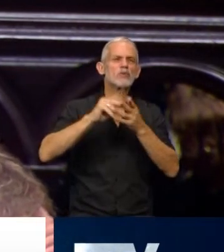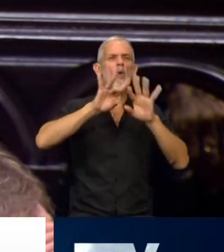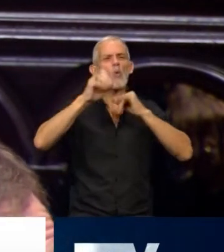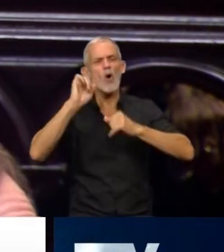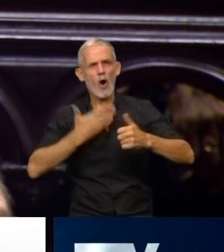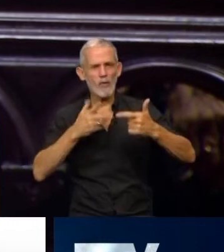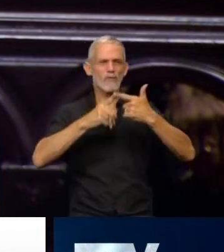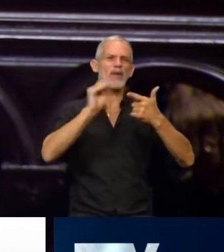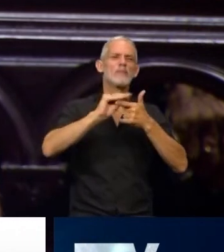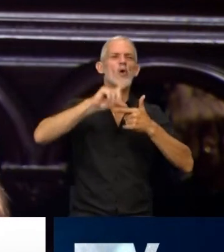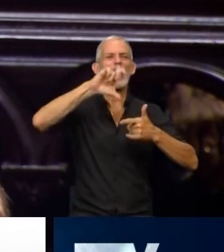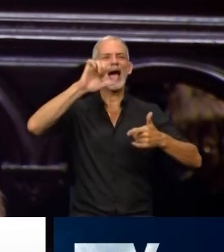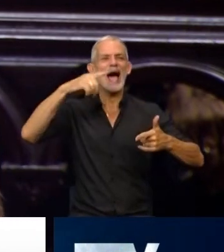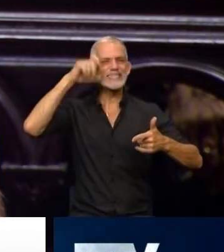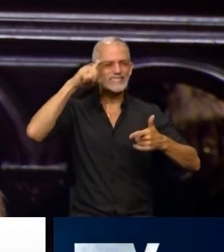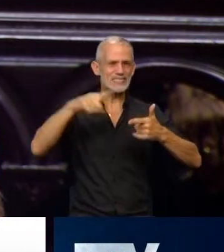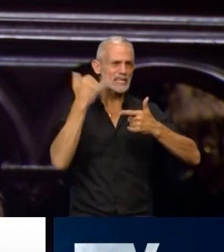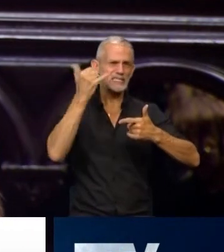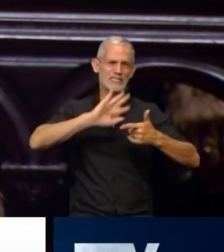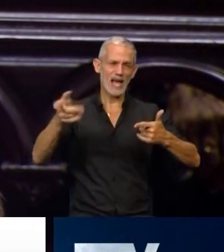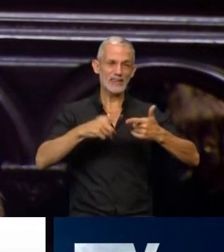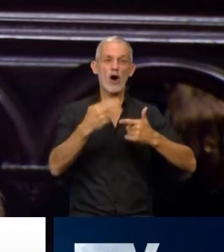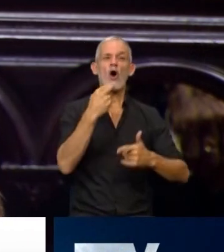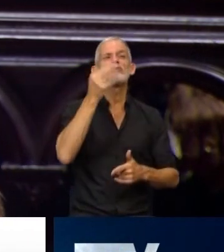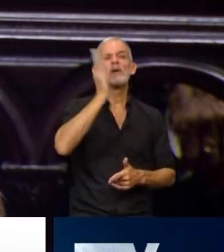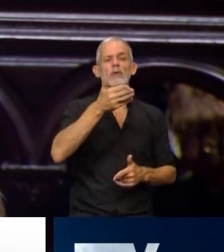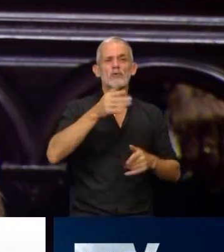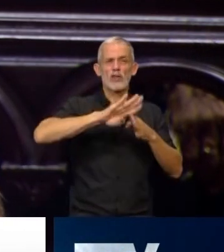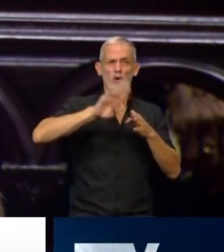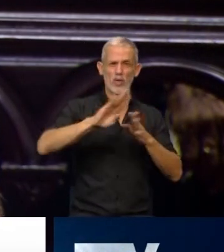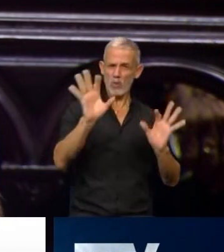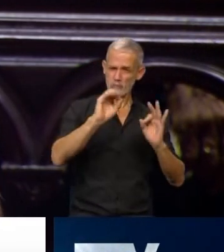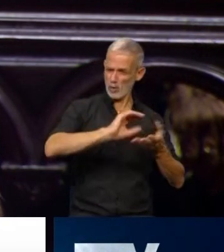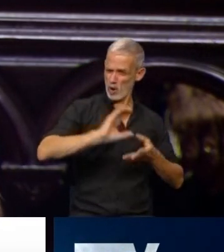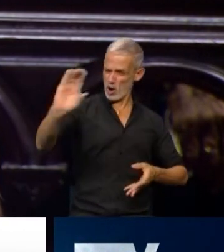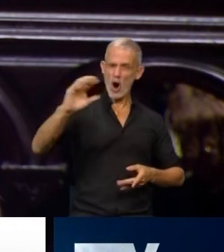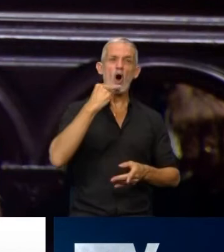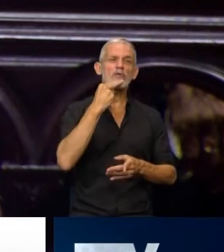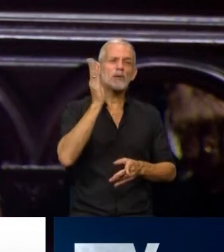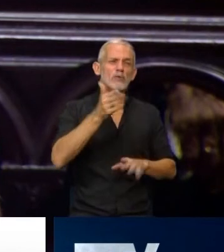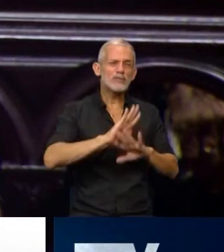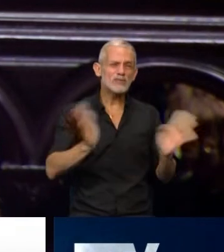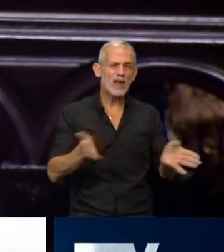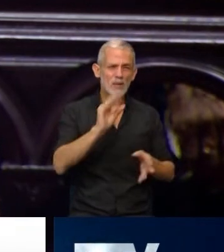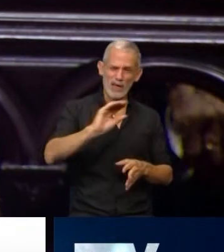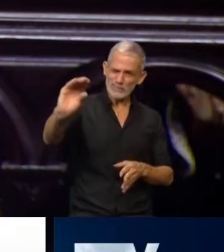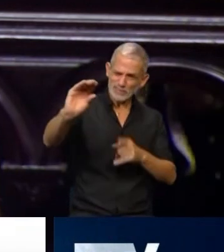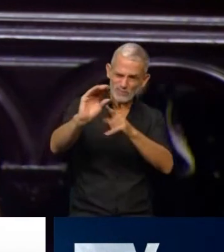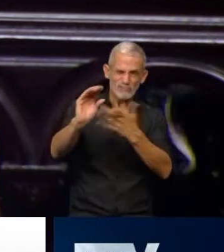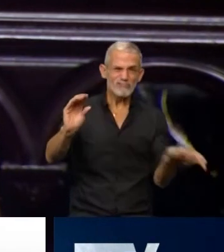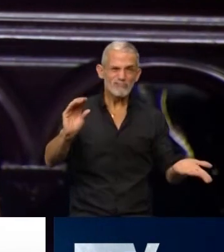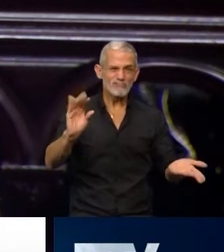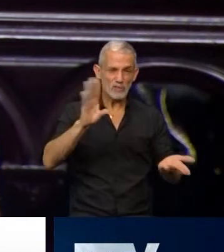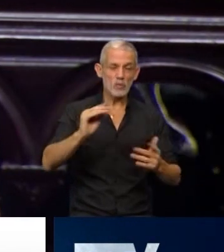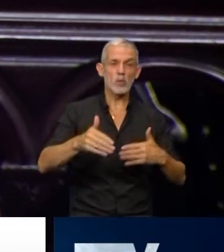lo dijo el diputado Cacase, es el 11% de la deuda total de Argentina. Es el 11% de la deuda total de Argentina.